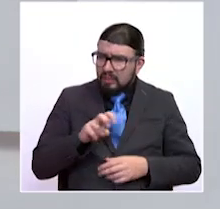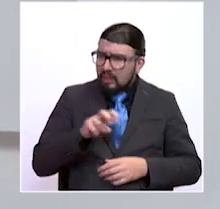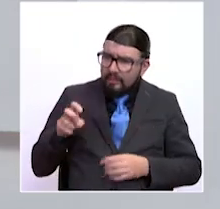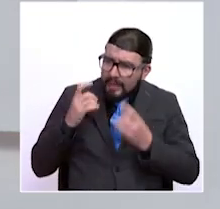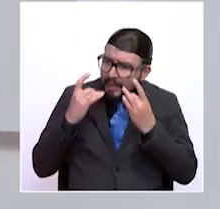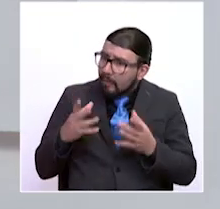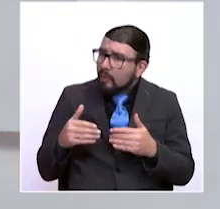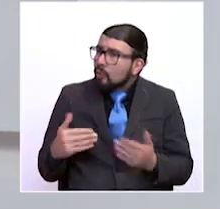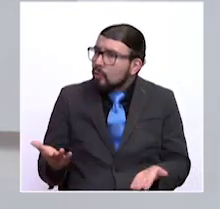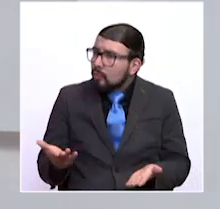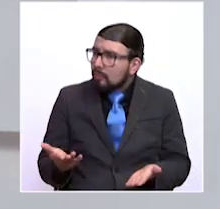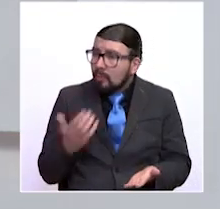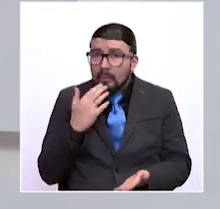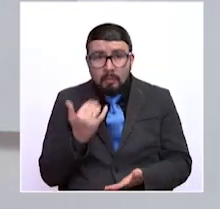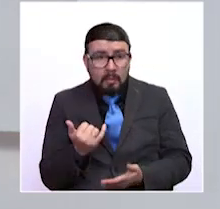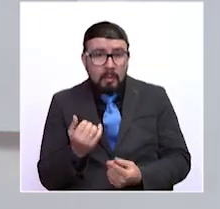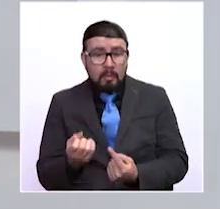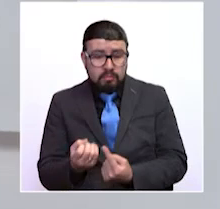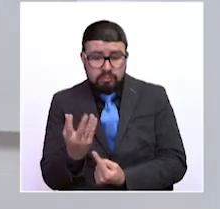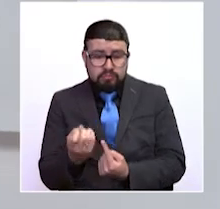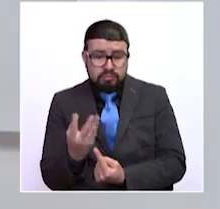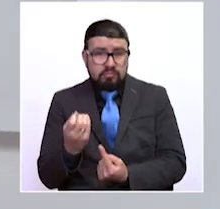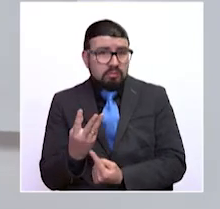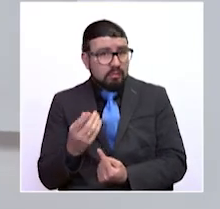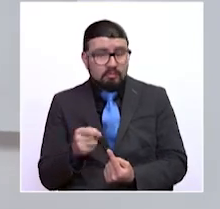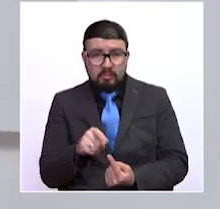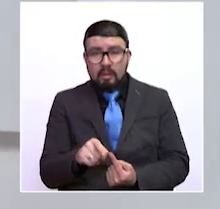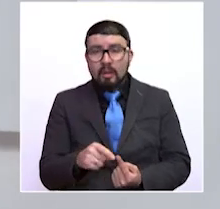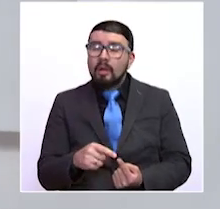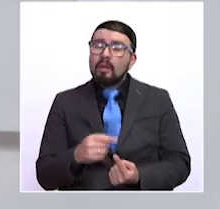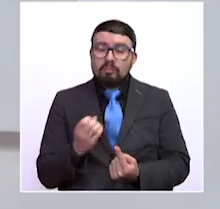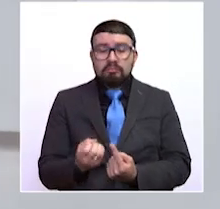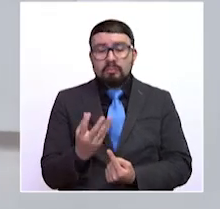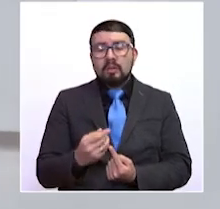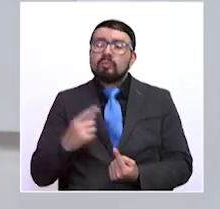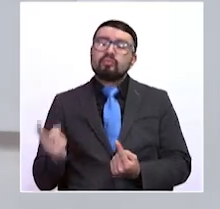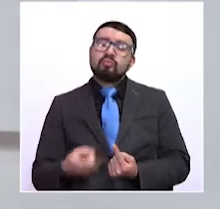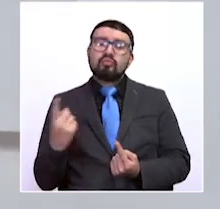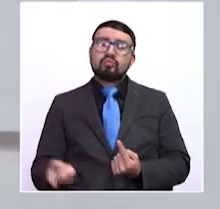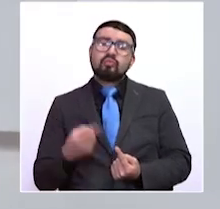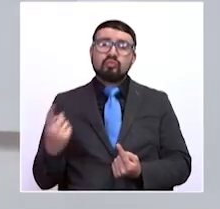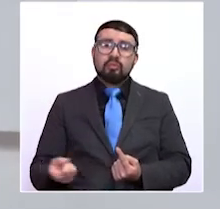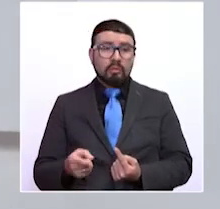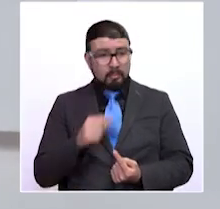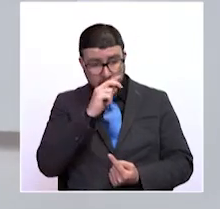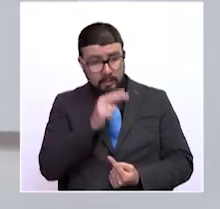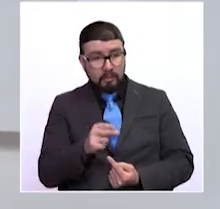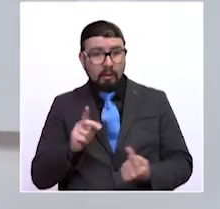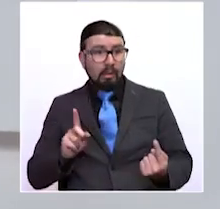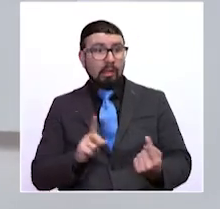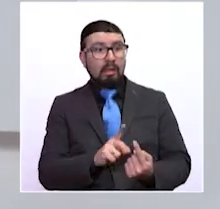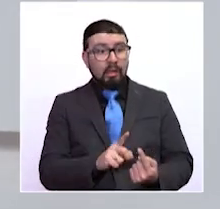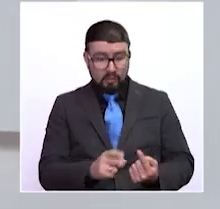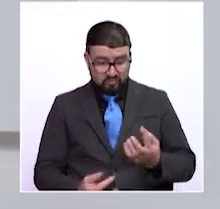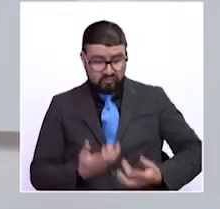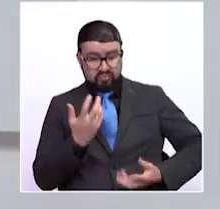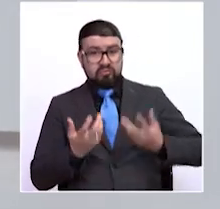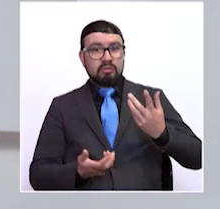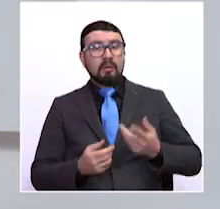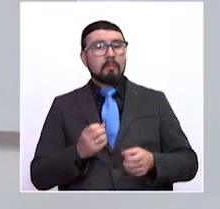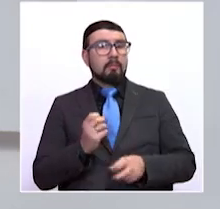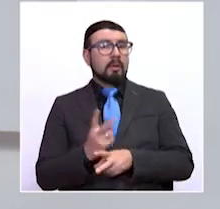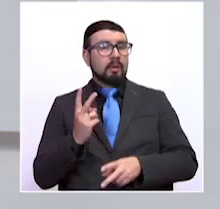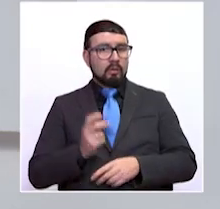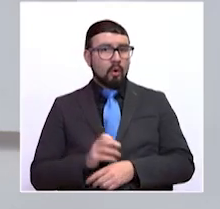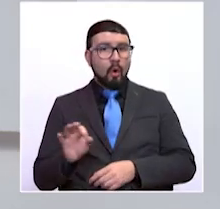esa velita, porque es la misma vela, si ustedes no tienen cuidado cuando el niño se arrima y prende fuego, o a través